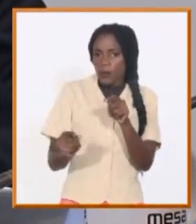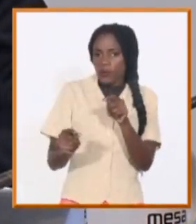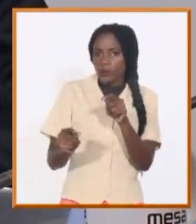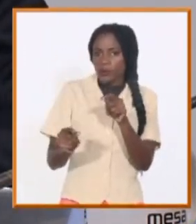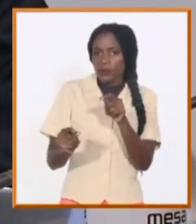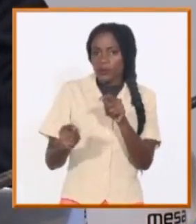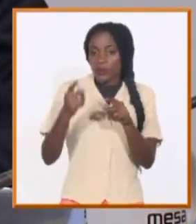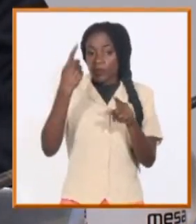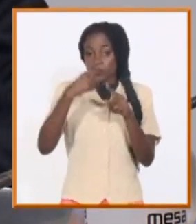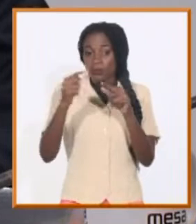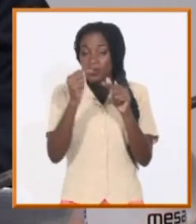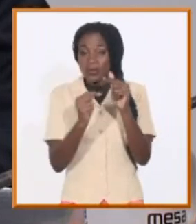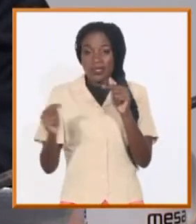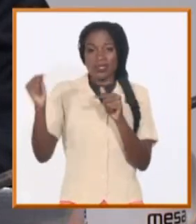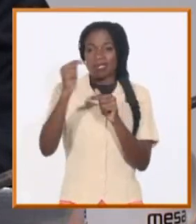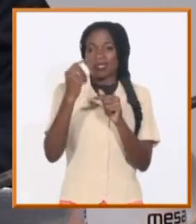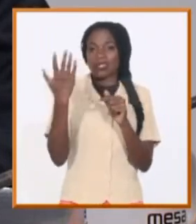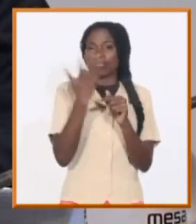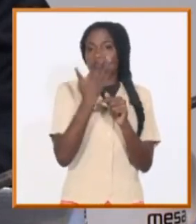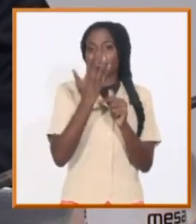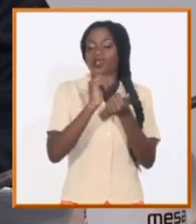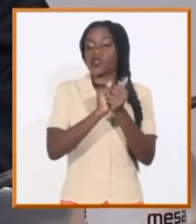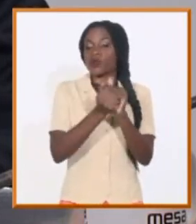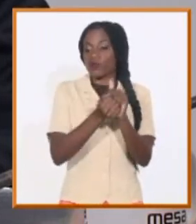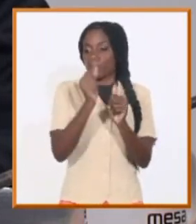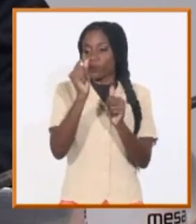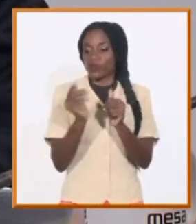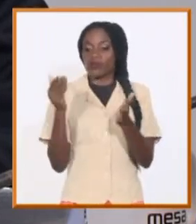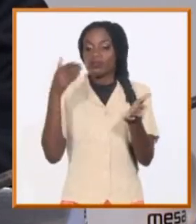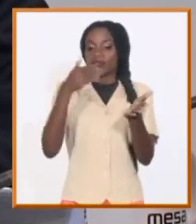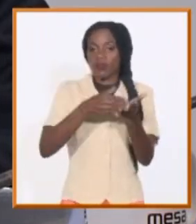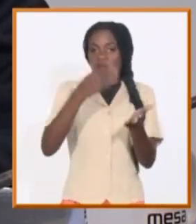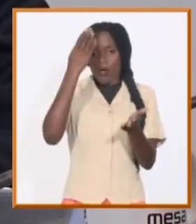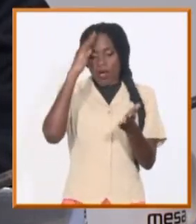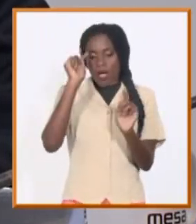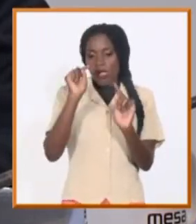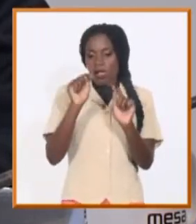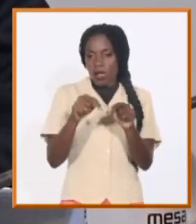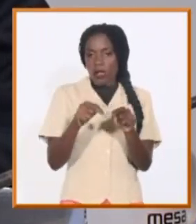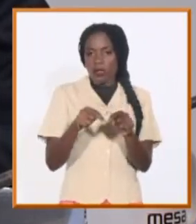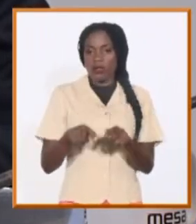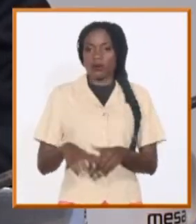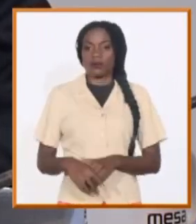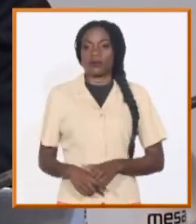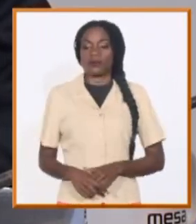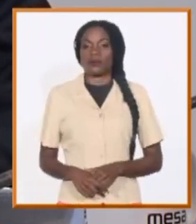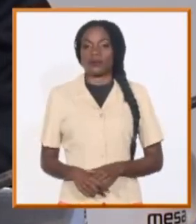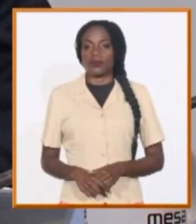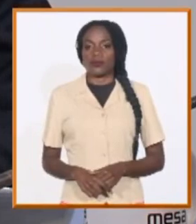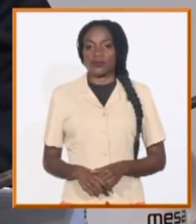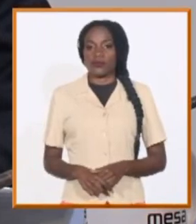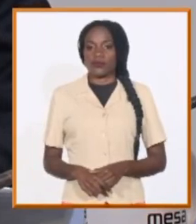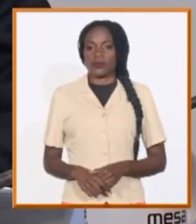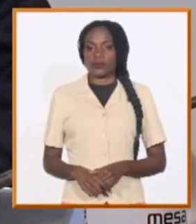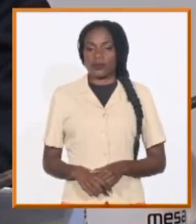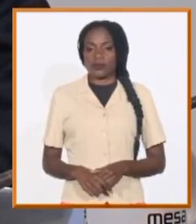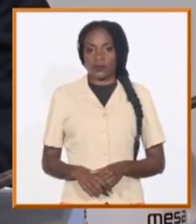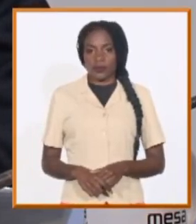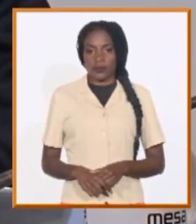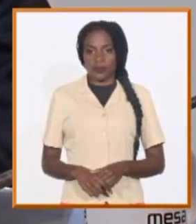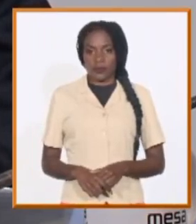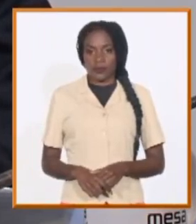que bueno, los protagonistas principales son los atletas que supieron sobreponerse a esas dificultades. De